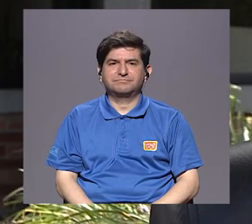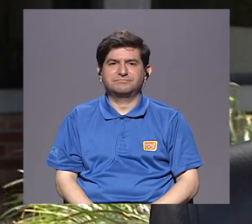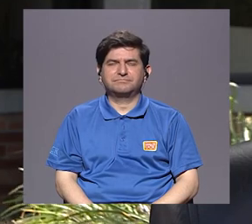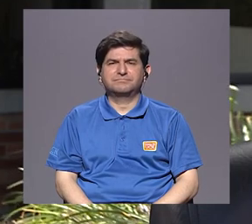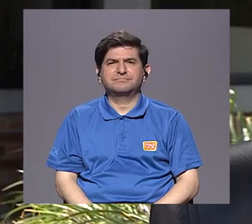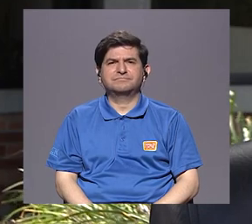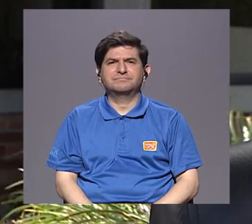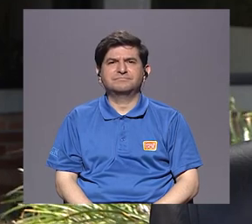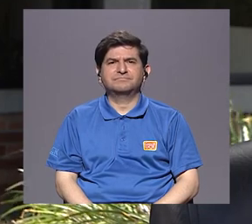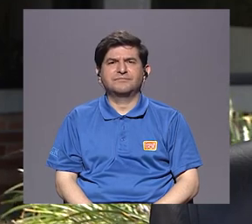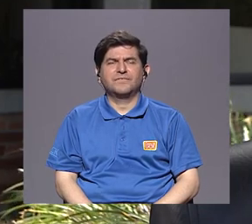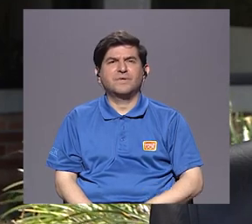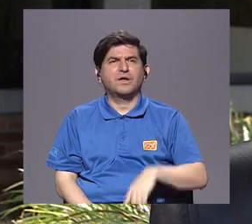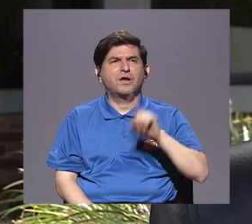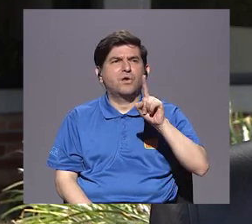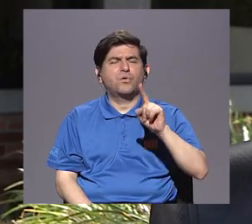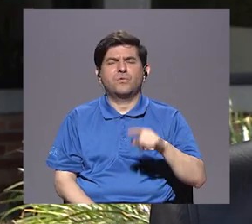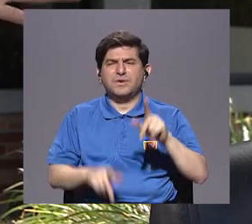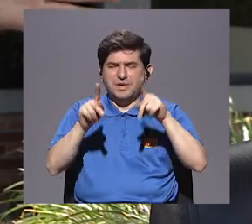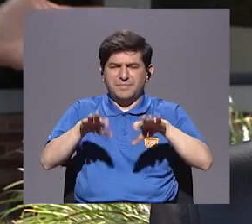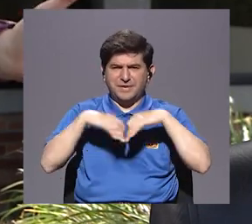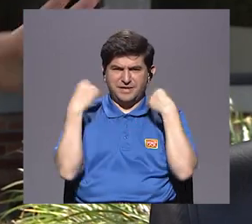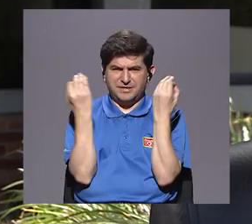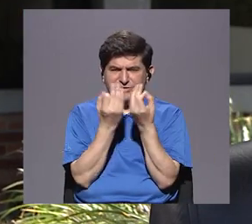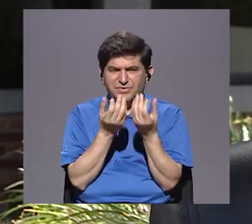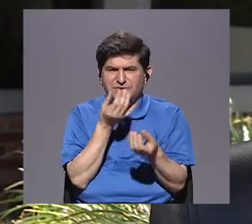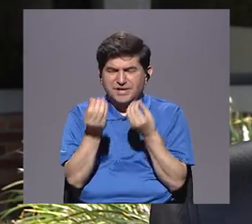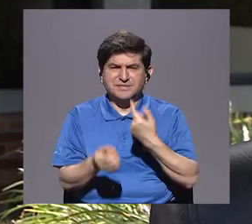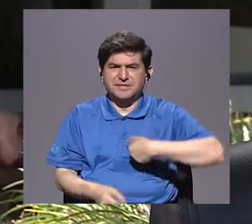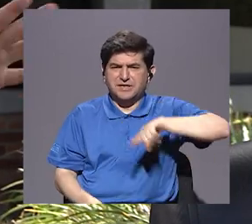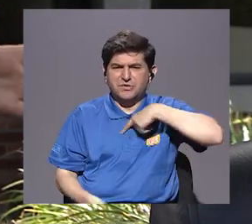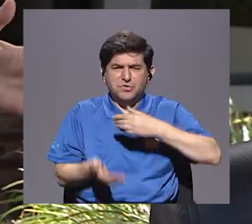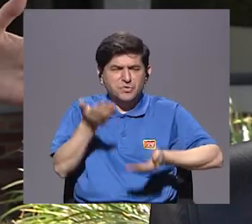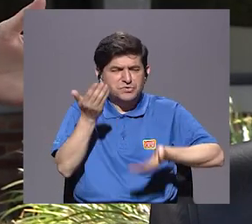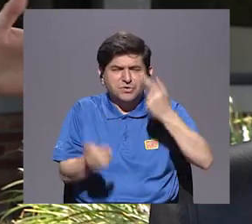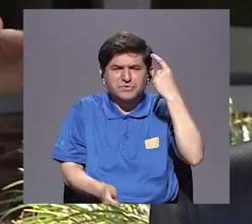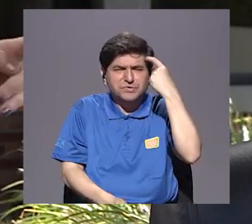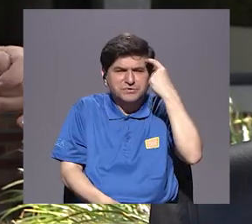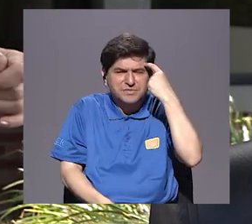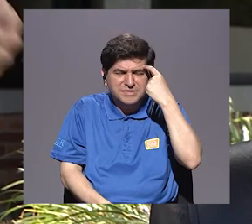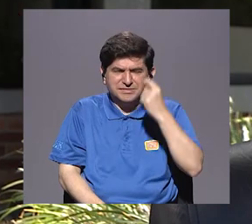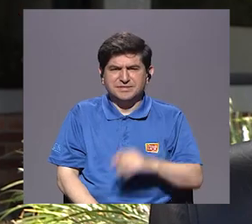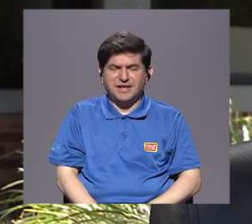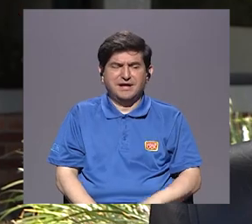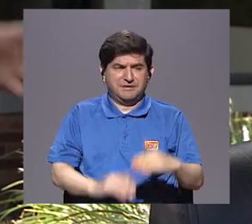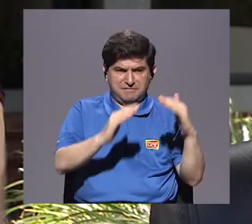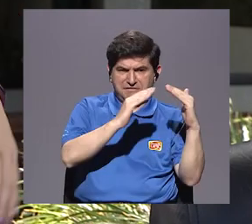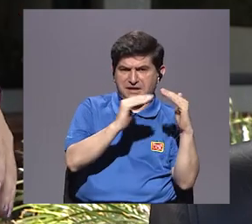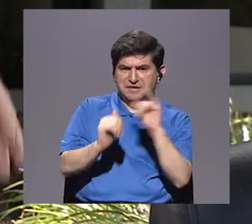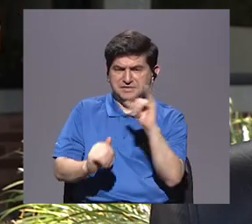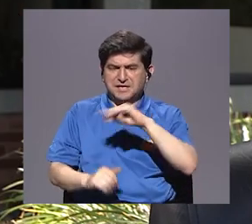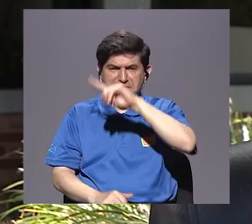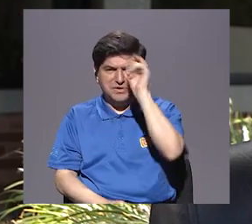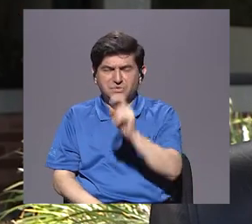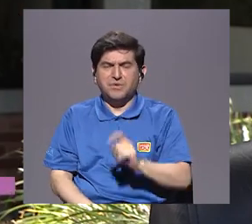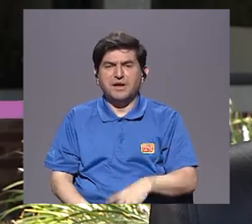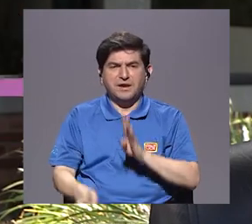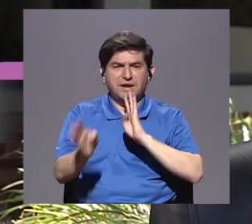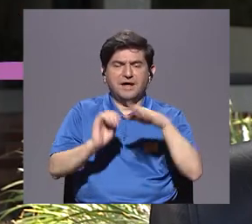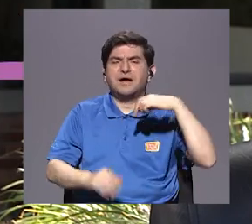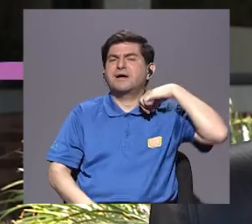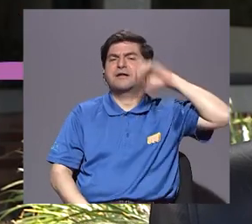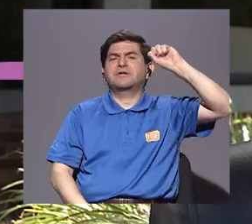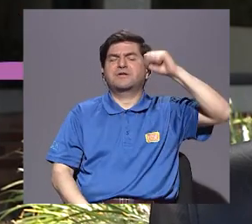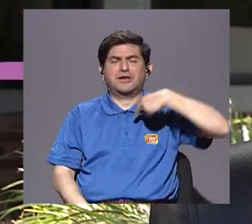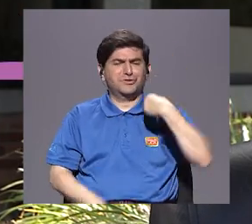¿Qué puede hacer, digamos, un familiar? Creo que tal vez muchos sí pienso que están preguntándose en casa y cuando estamos hablando de los suicidios, ¿qué